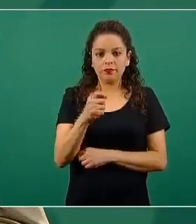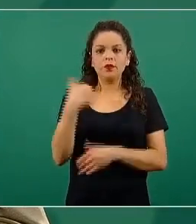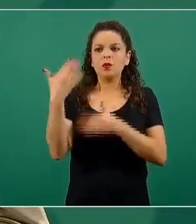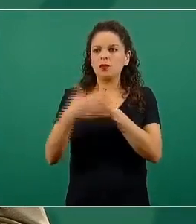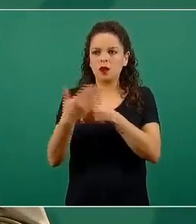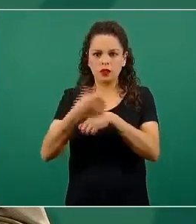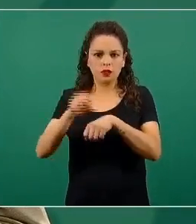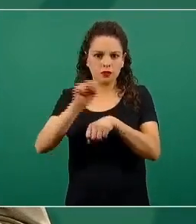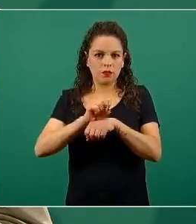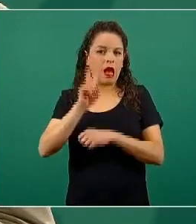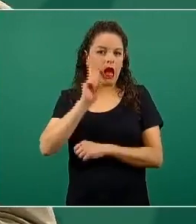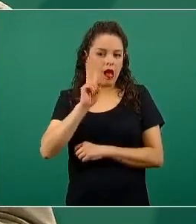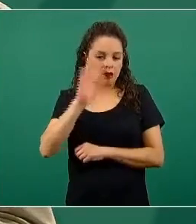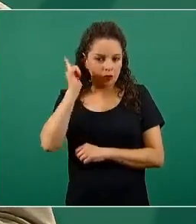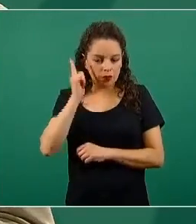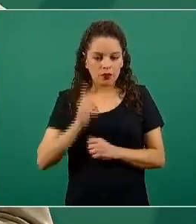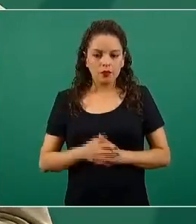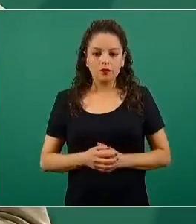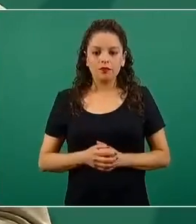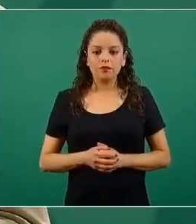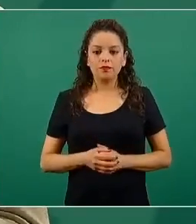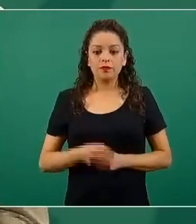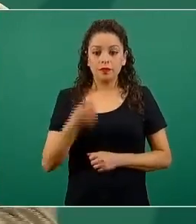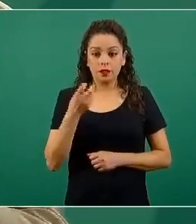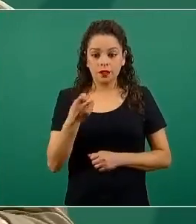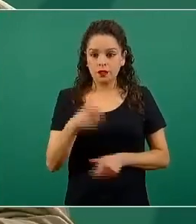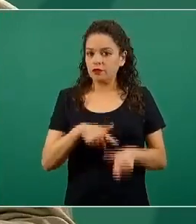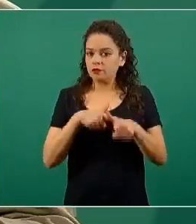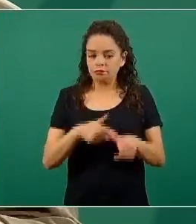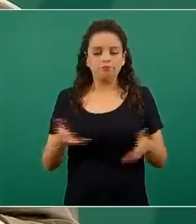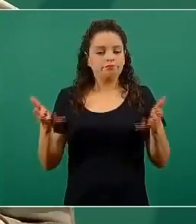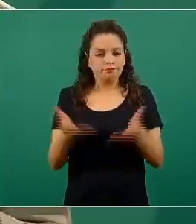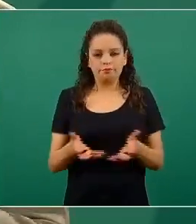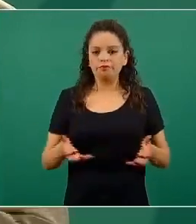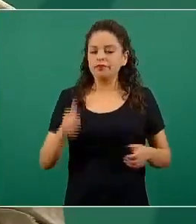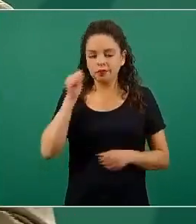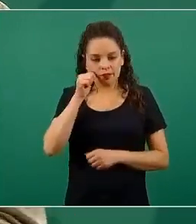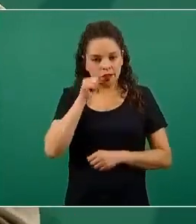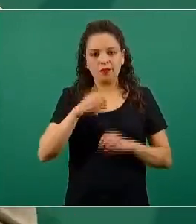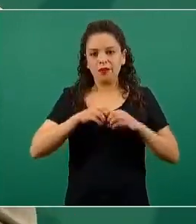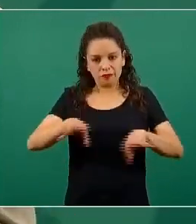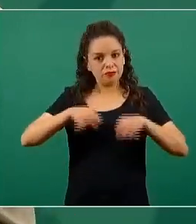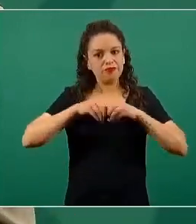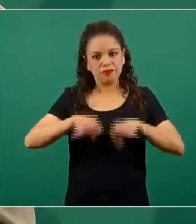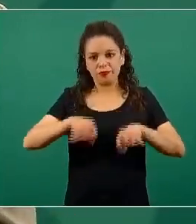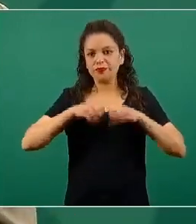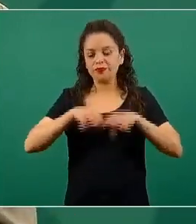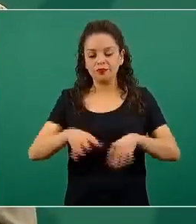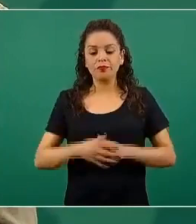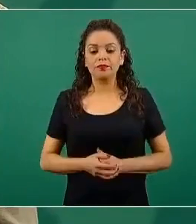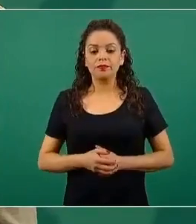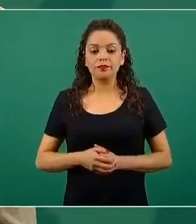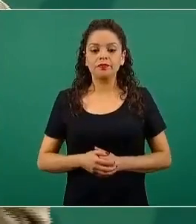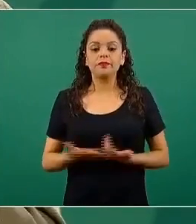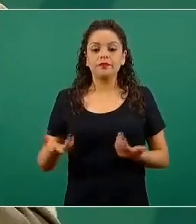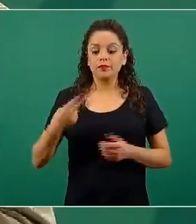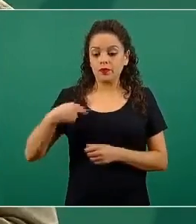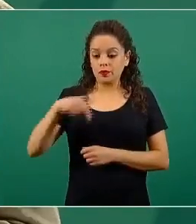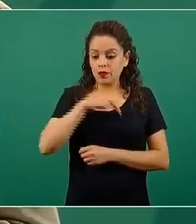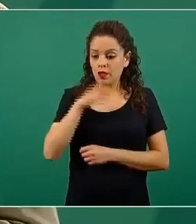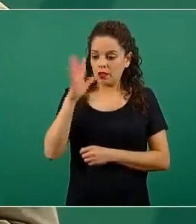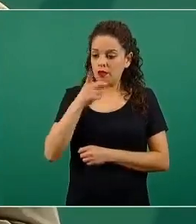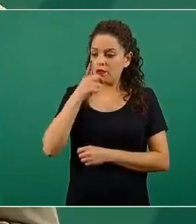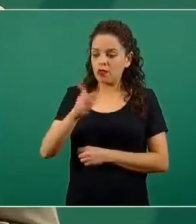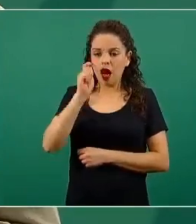semana. Este es un ejercicio que mantenemos. Como lo hemos dicho, el análisis de las causas, ese